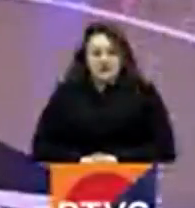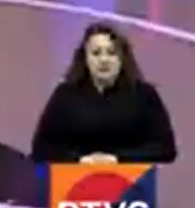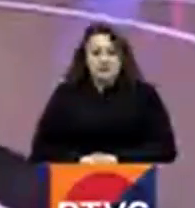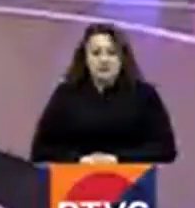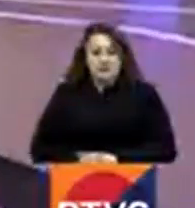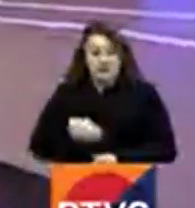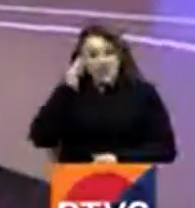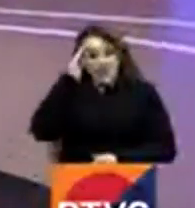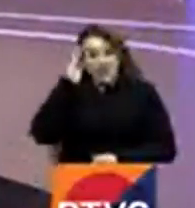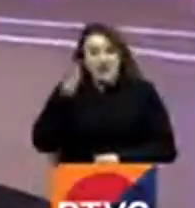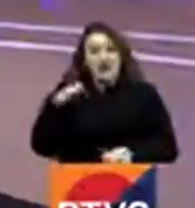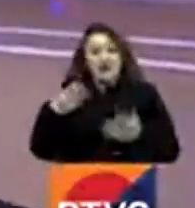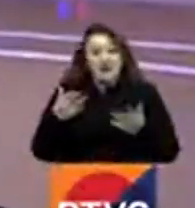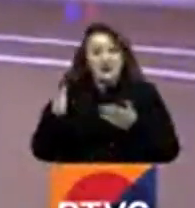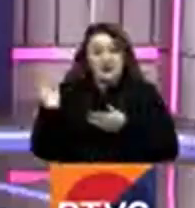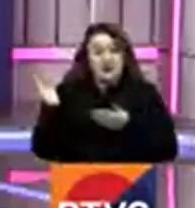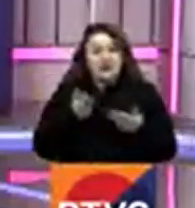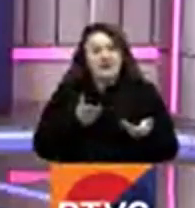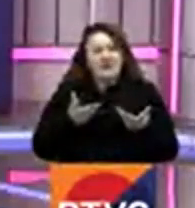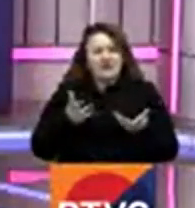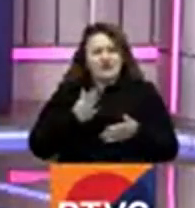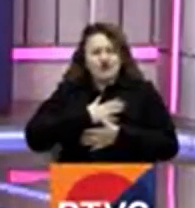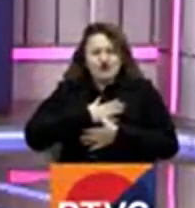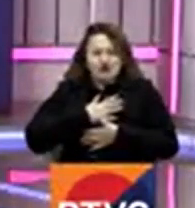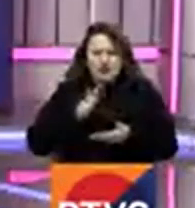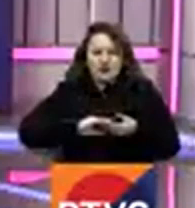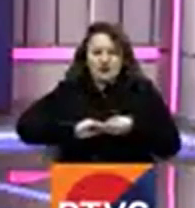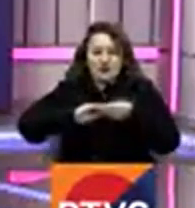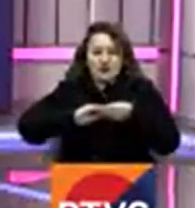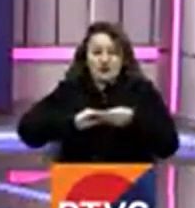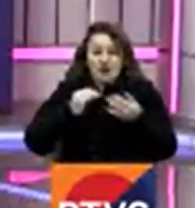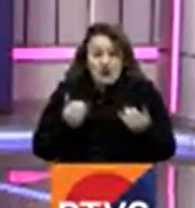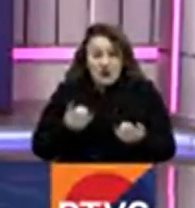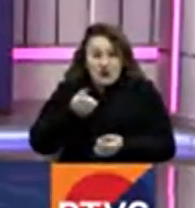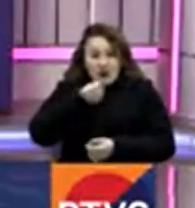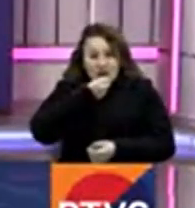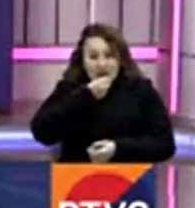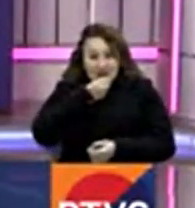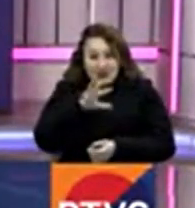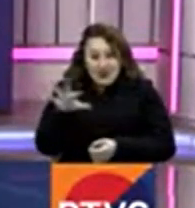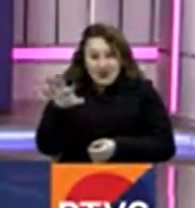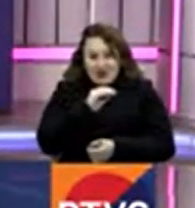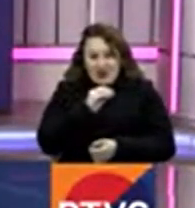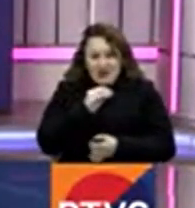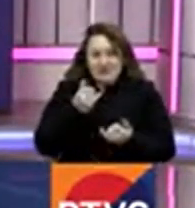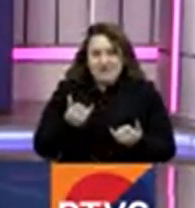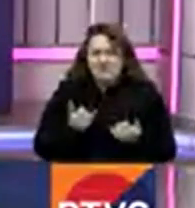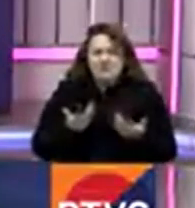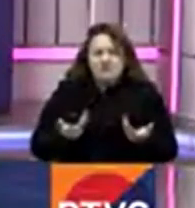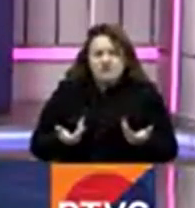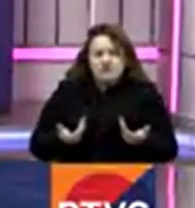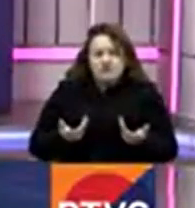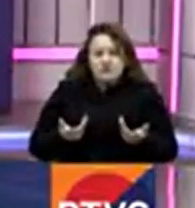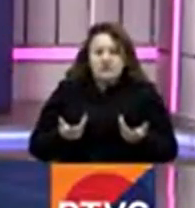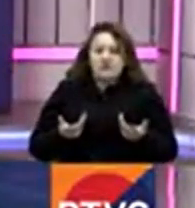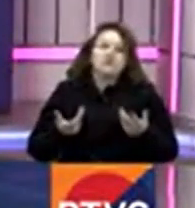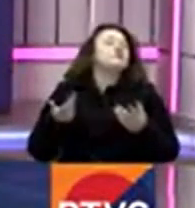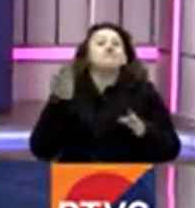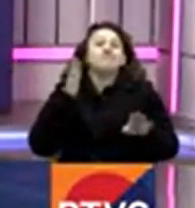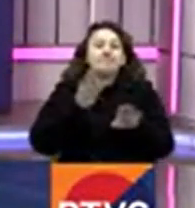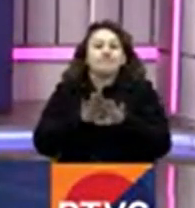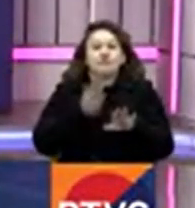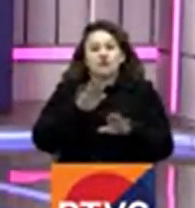Hola, ¿qué tal? Bienvenidos, qué gusto poderlos saludar a esta hora. Somos el noticiero de todos. A esta hora continúa cerrado el paso por la